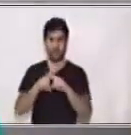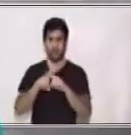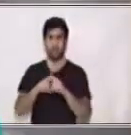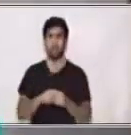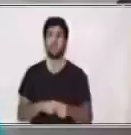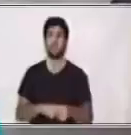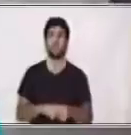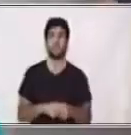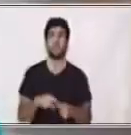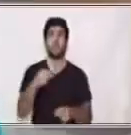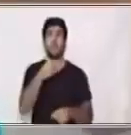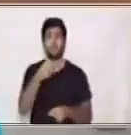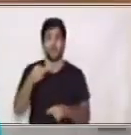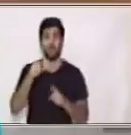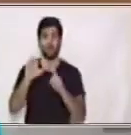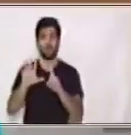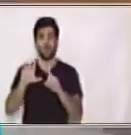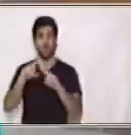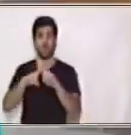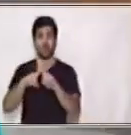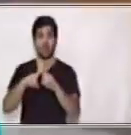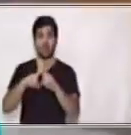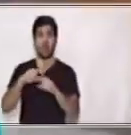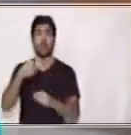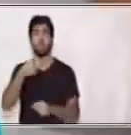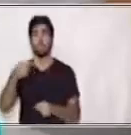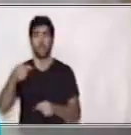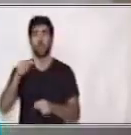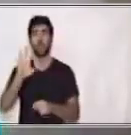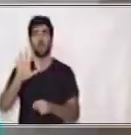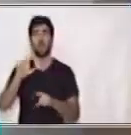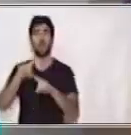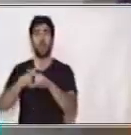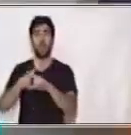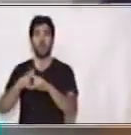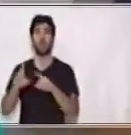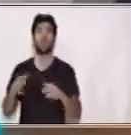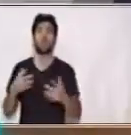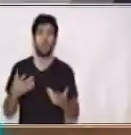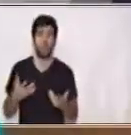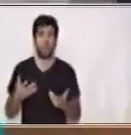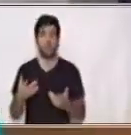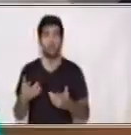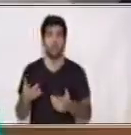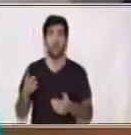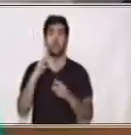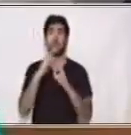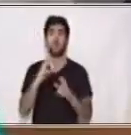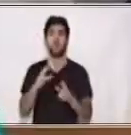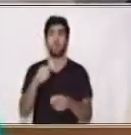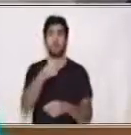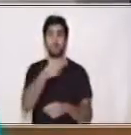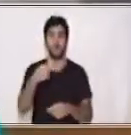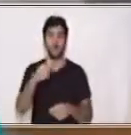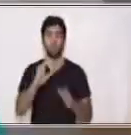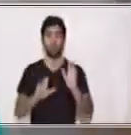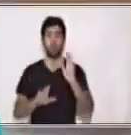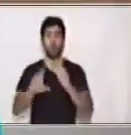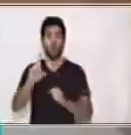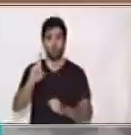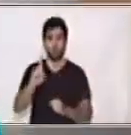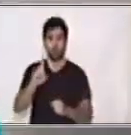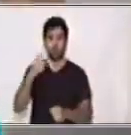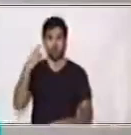7X. Menos 6X menos 5X, de estos dos me va a quedar menos 11X.